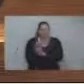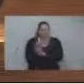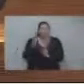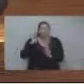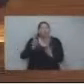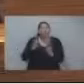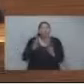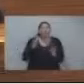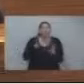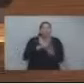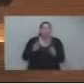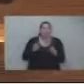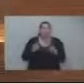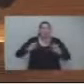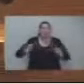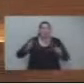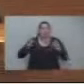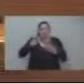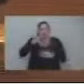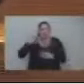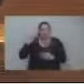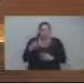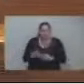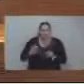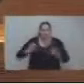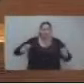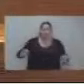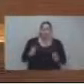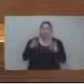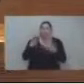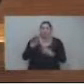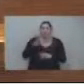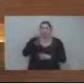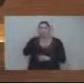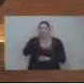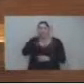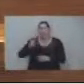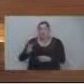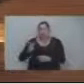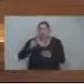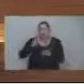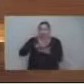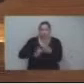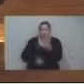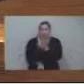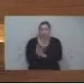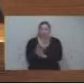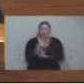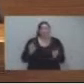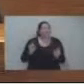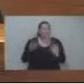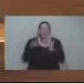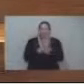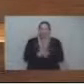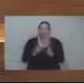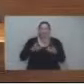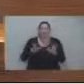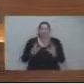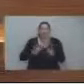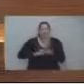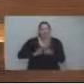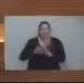Revolución Francesa o desde la Revolución de los Estados Unidos y de su Constitución. Es el triunfo de la democracia y la posibilidad